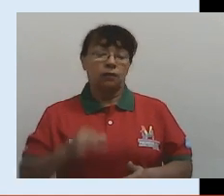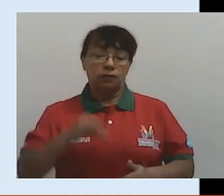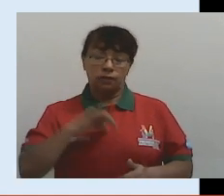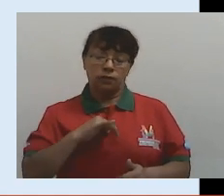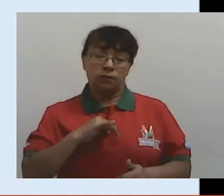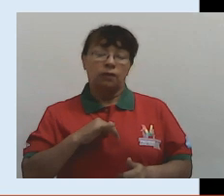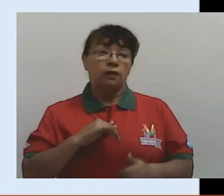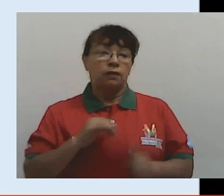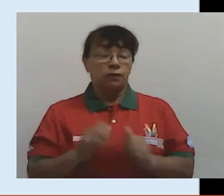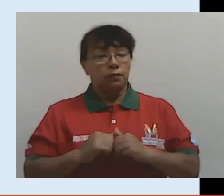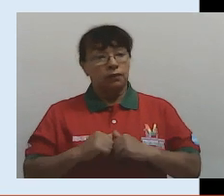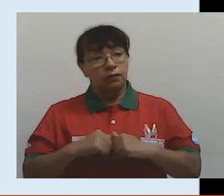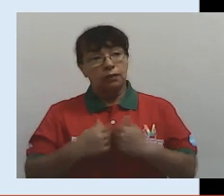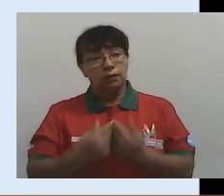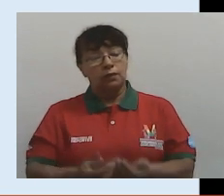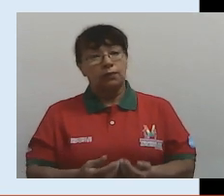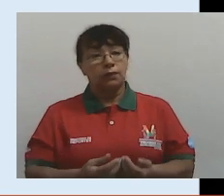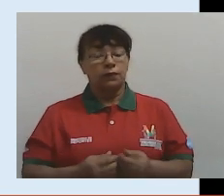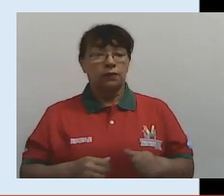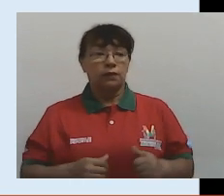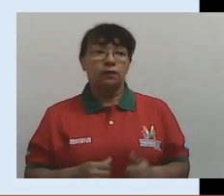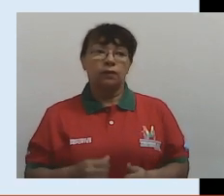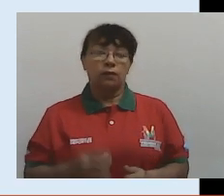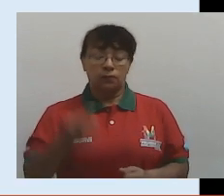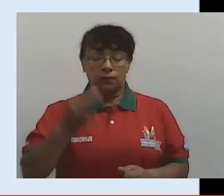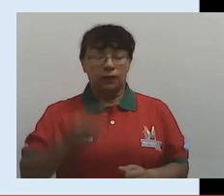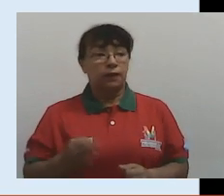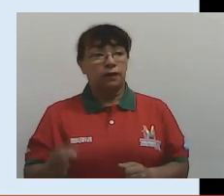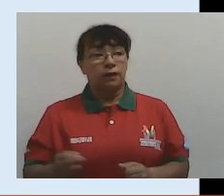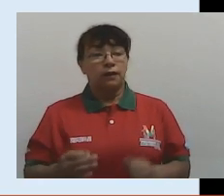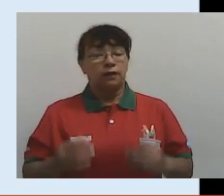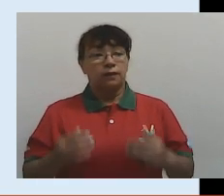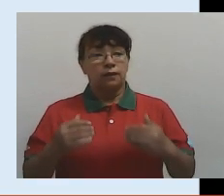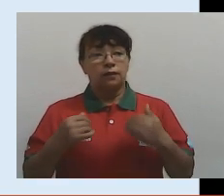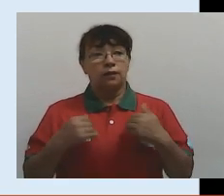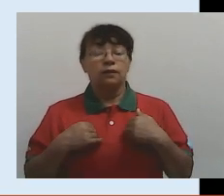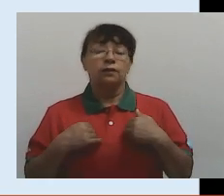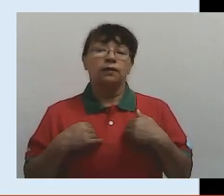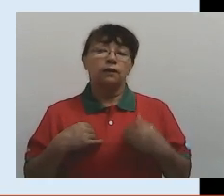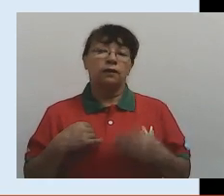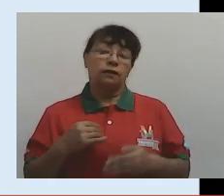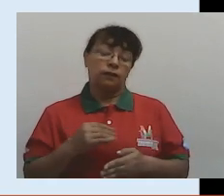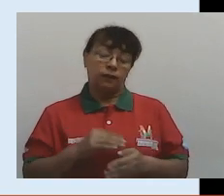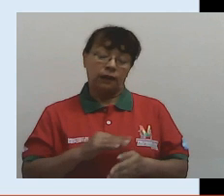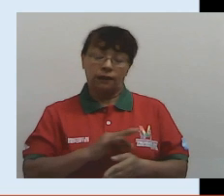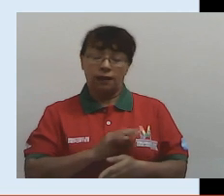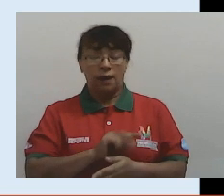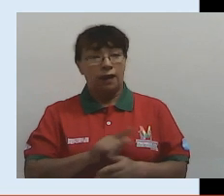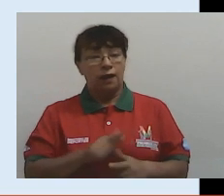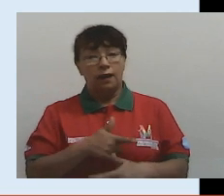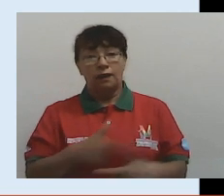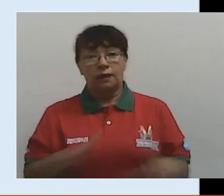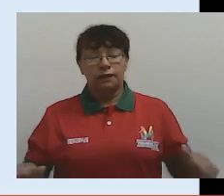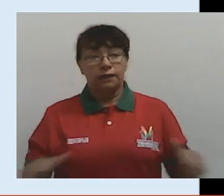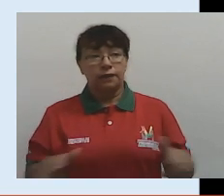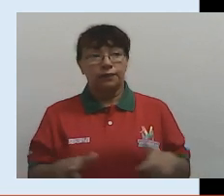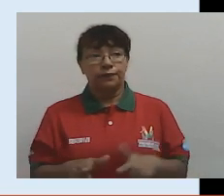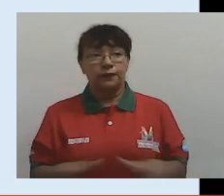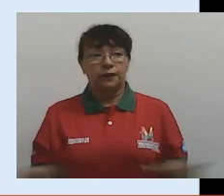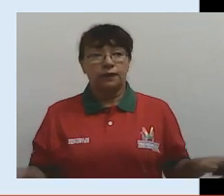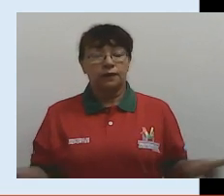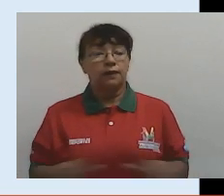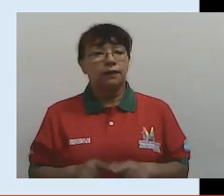es que todas las condiciones para hacer esas 9 pruebas estén completas, estén listas. Y para ello tendría